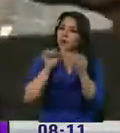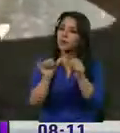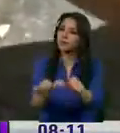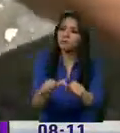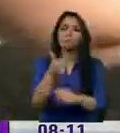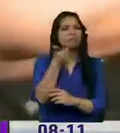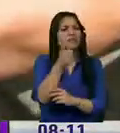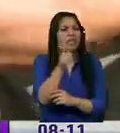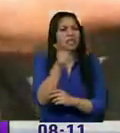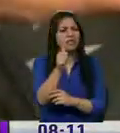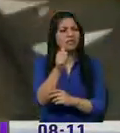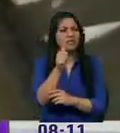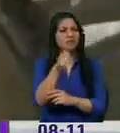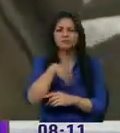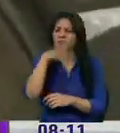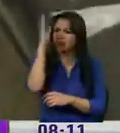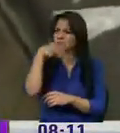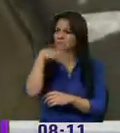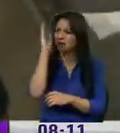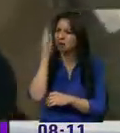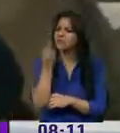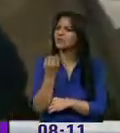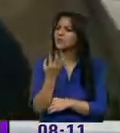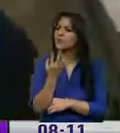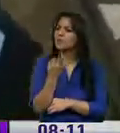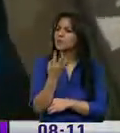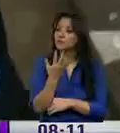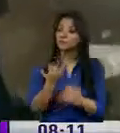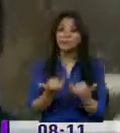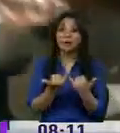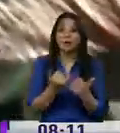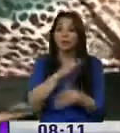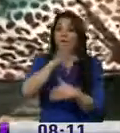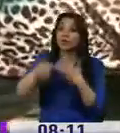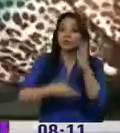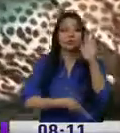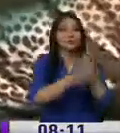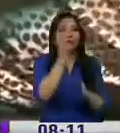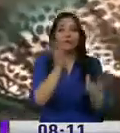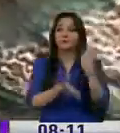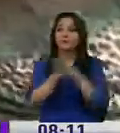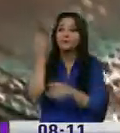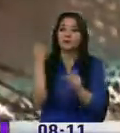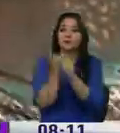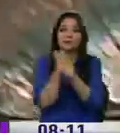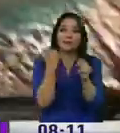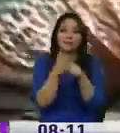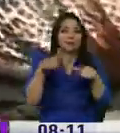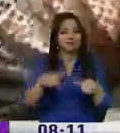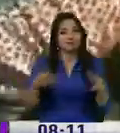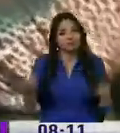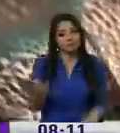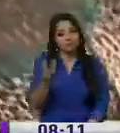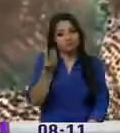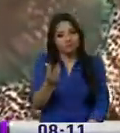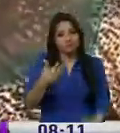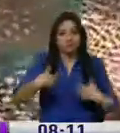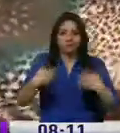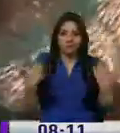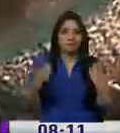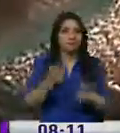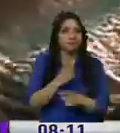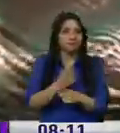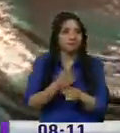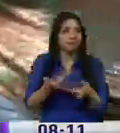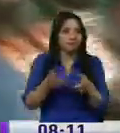10 más más más somos sino que ahorita todos salen a trabajar entonces no hay mucha gente y también por